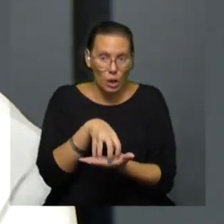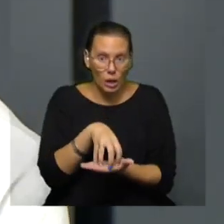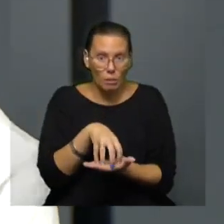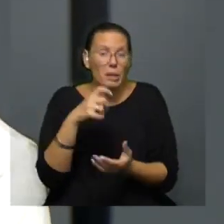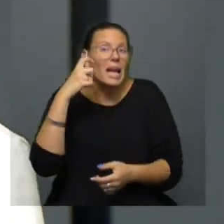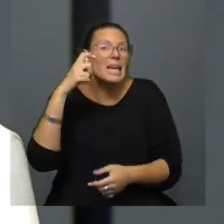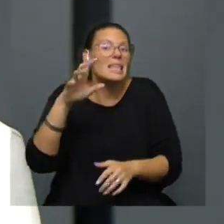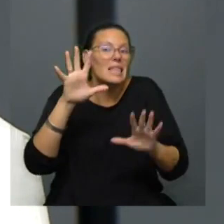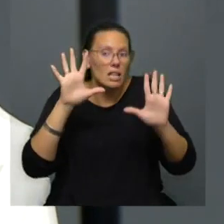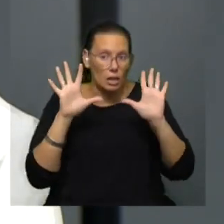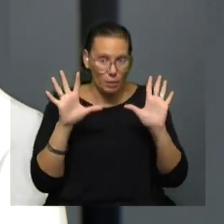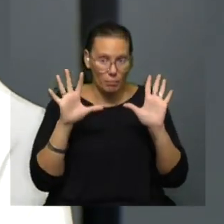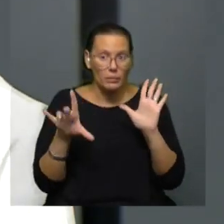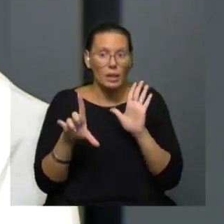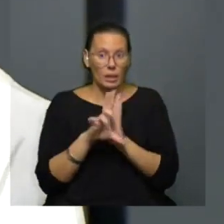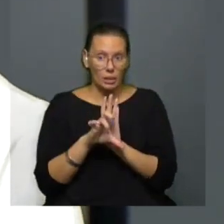idea de la ley.